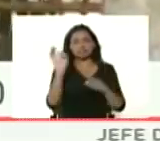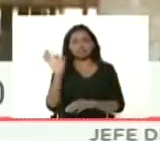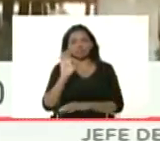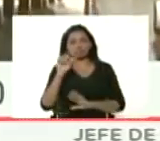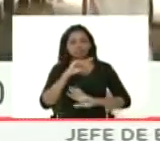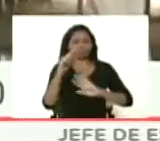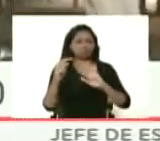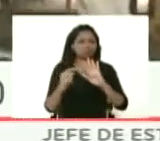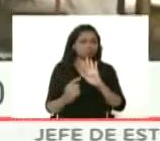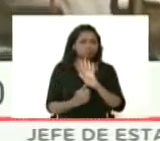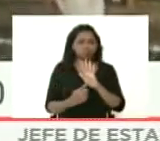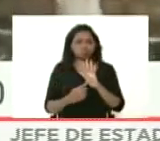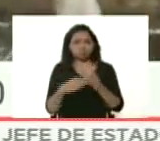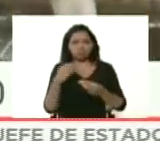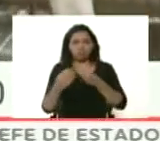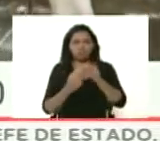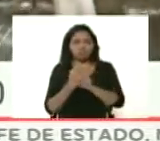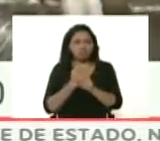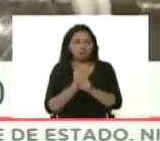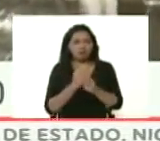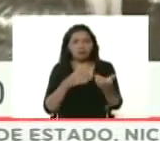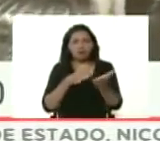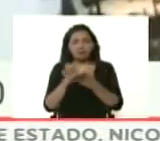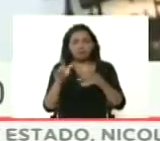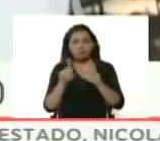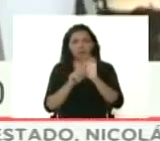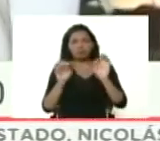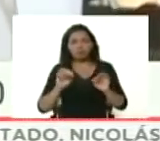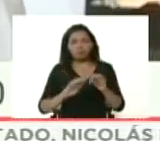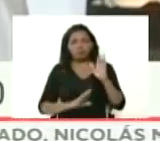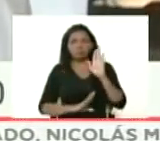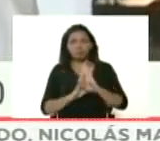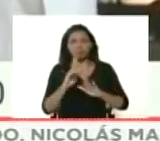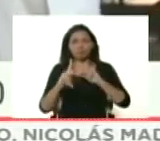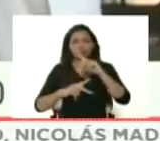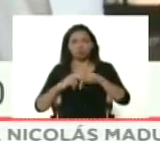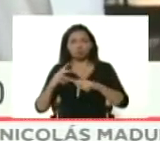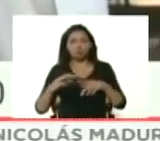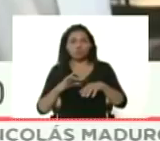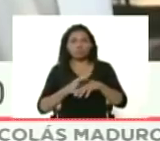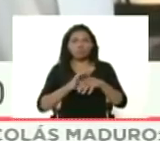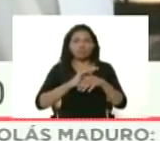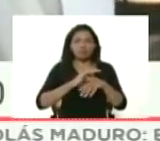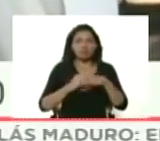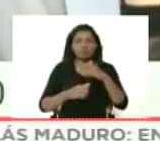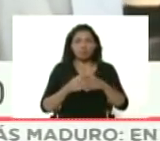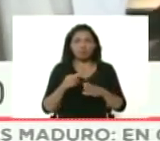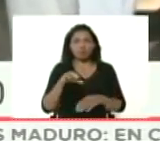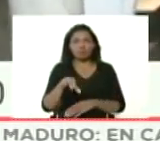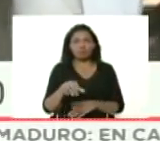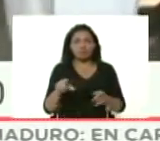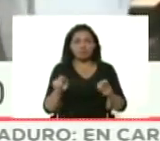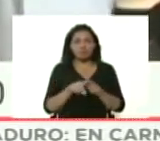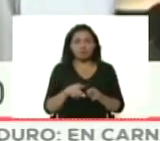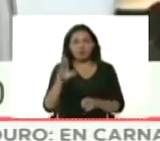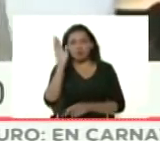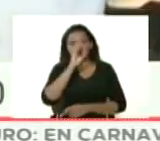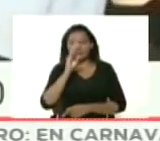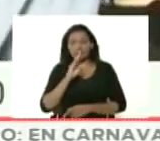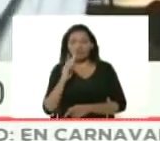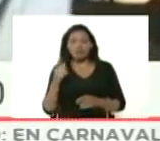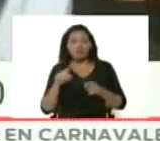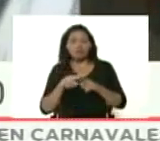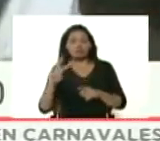operación. Algo que nos garantiza, bueno, mayor producción de carne en un estado como Barinas, que es el